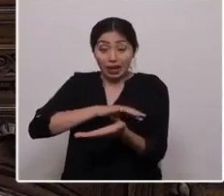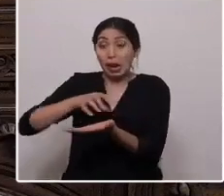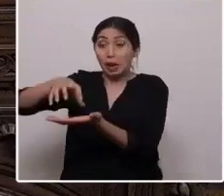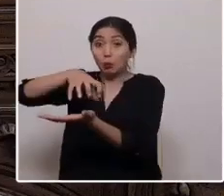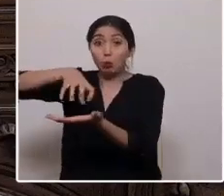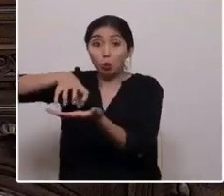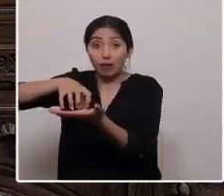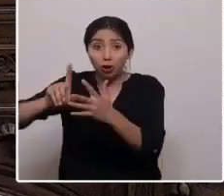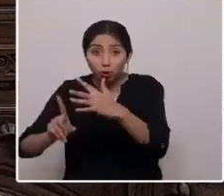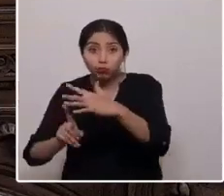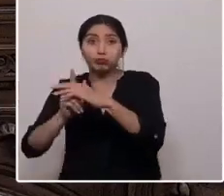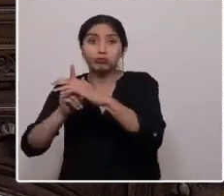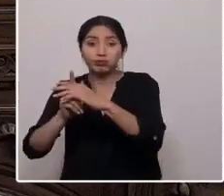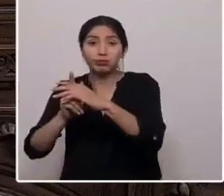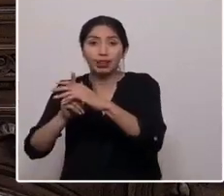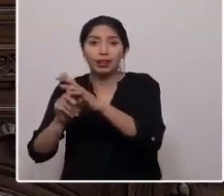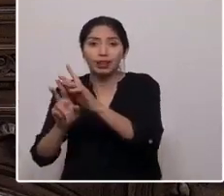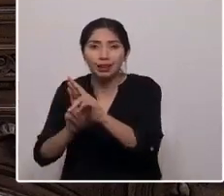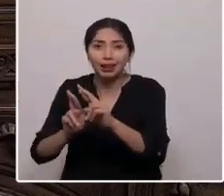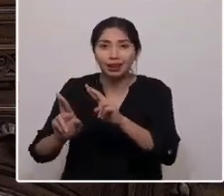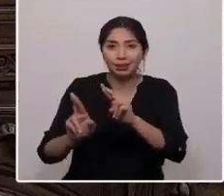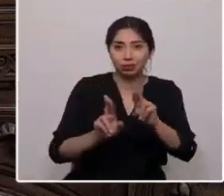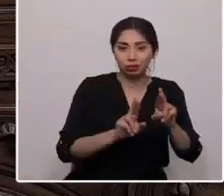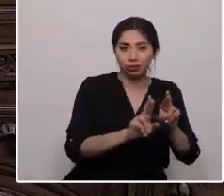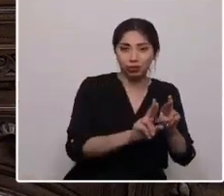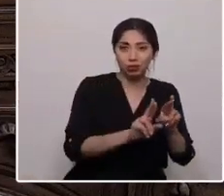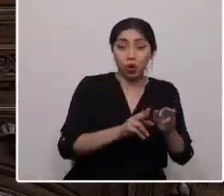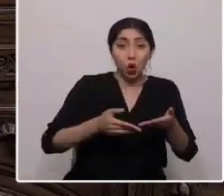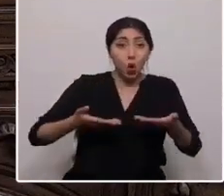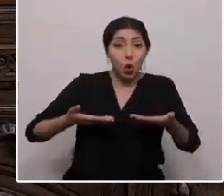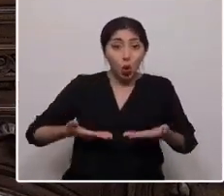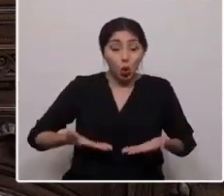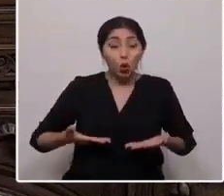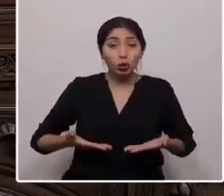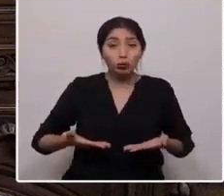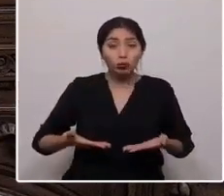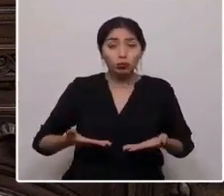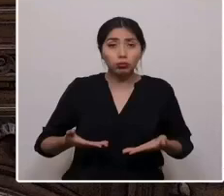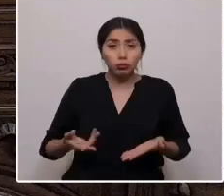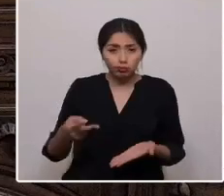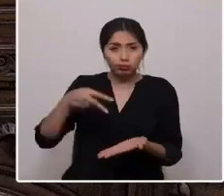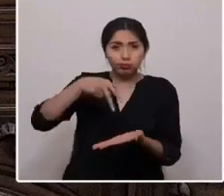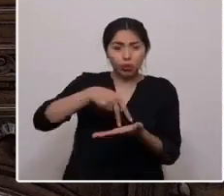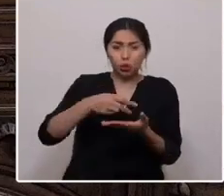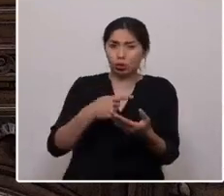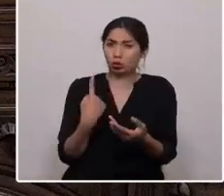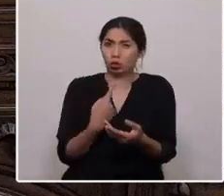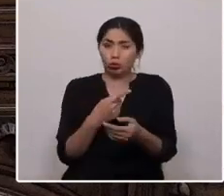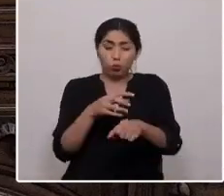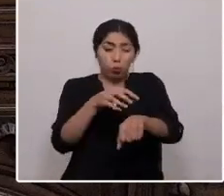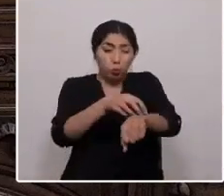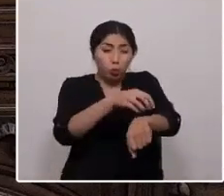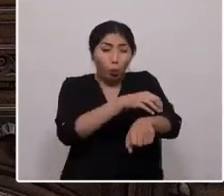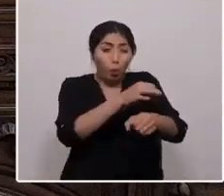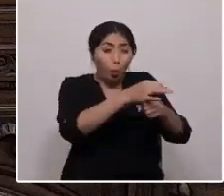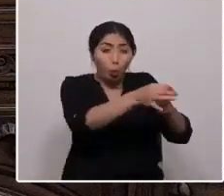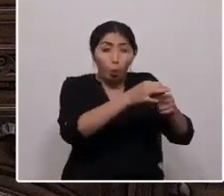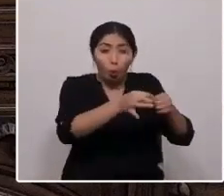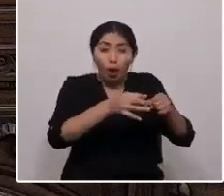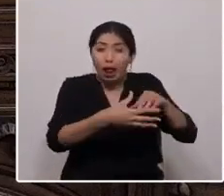preexistentes hoy hemos llegado desde recónditos territorios como mamiña